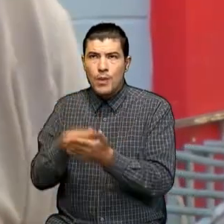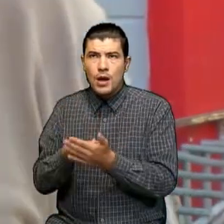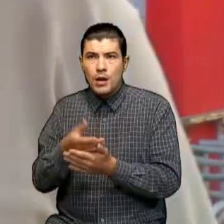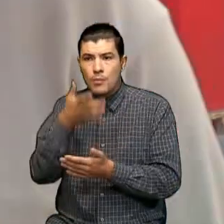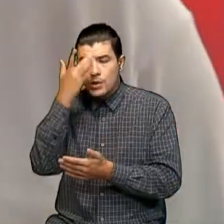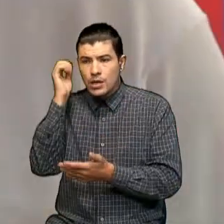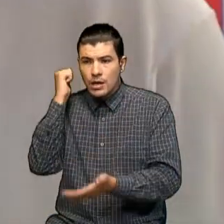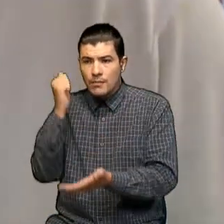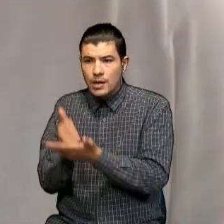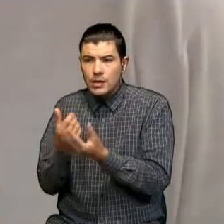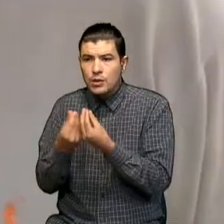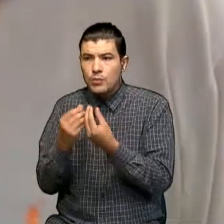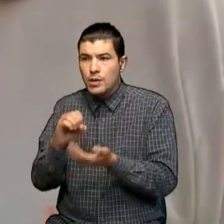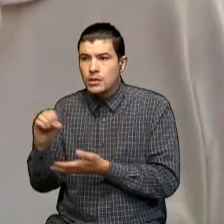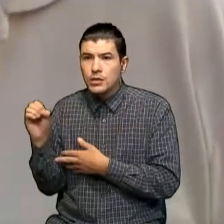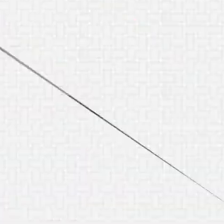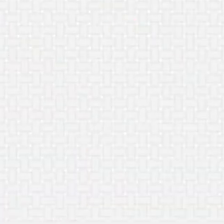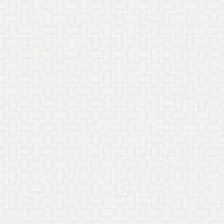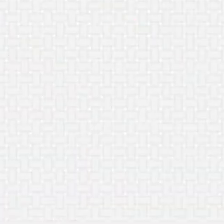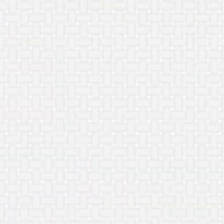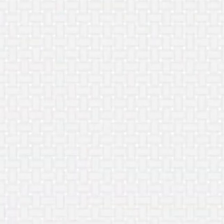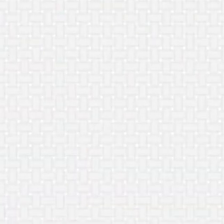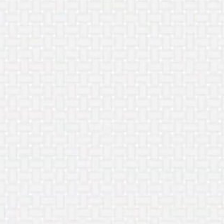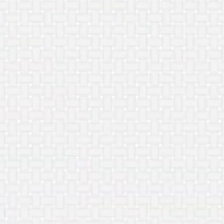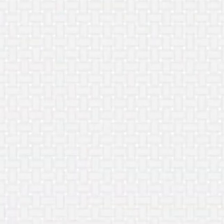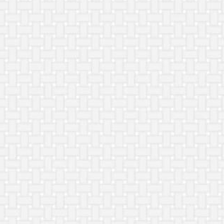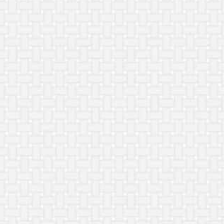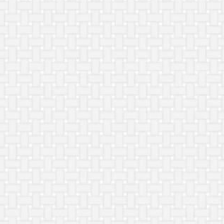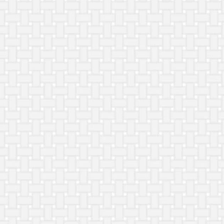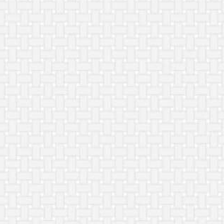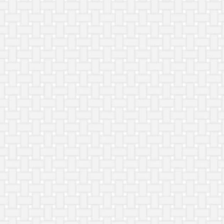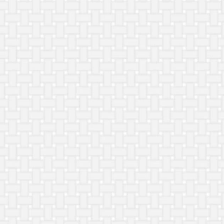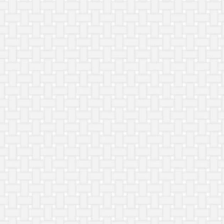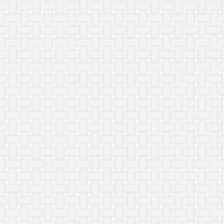compañero y toca de reunir entre todos para un entierro canasteros